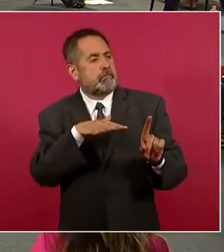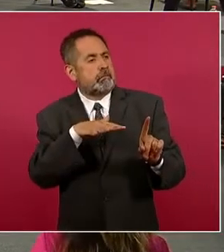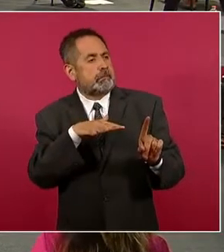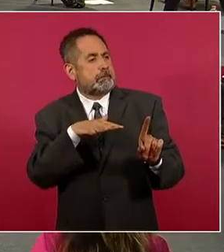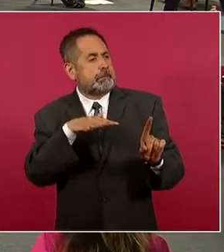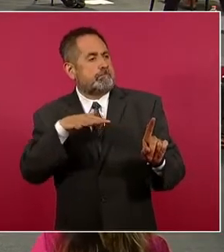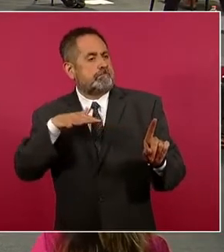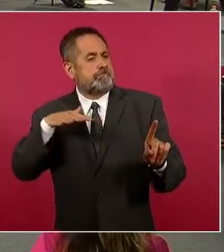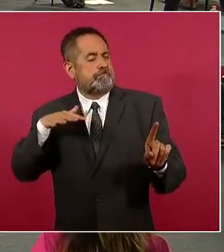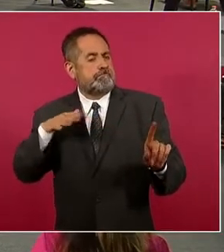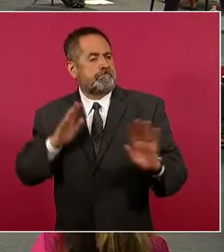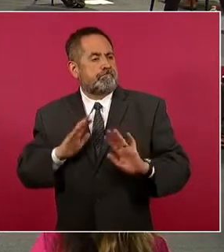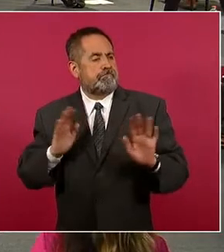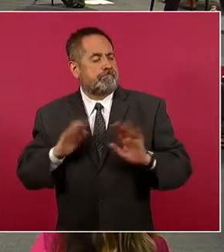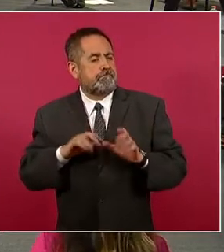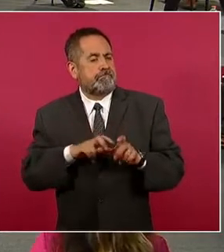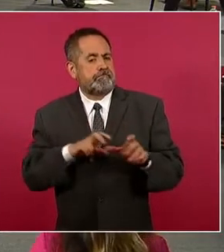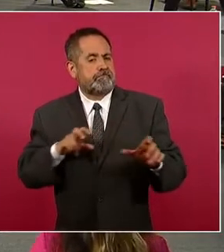sí,